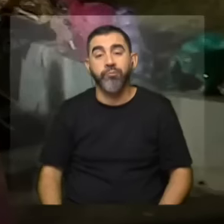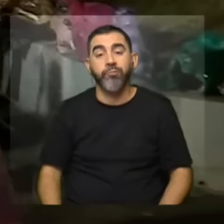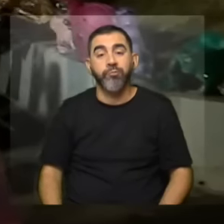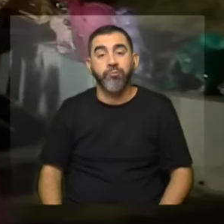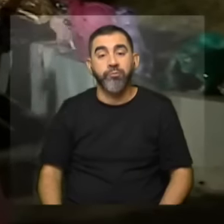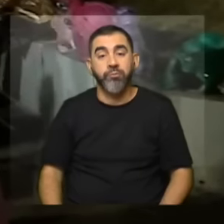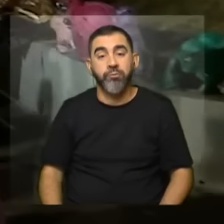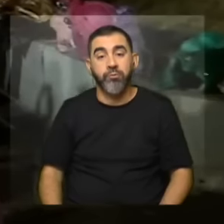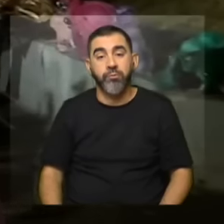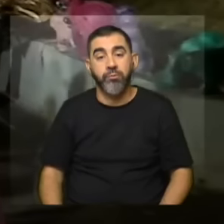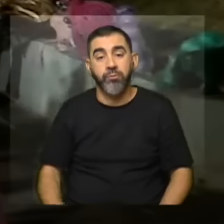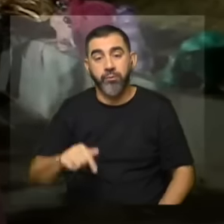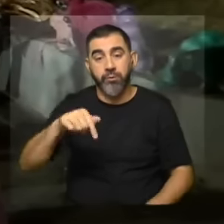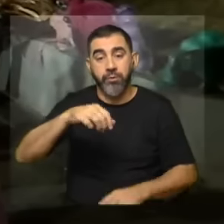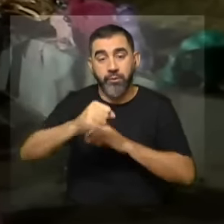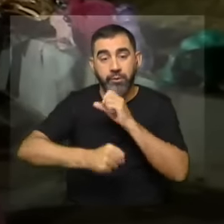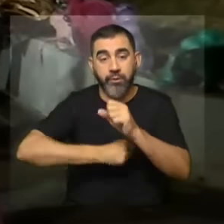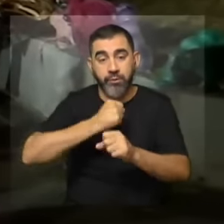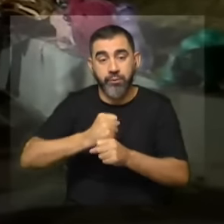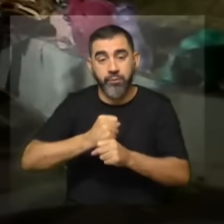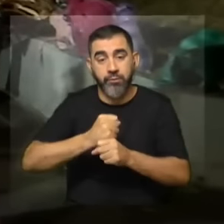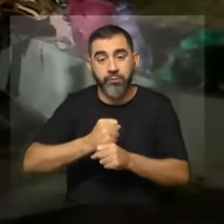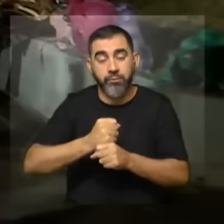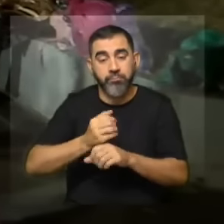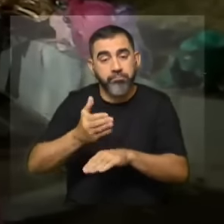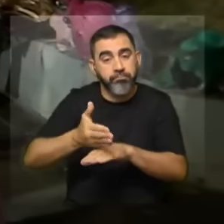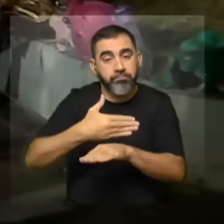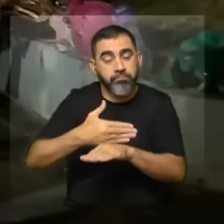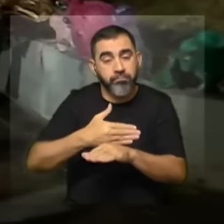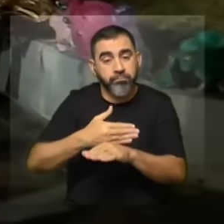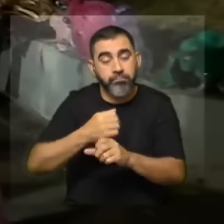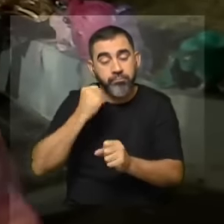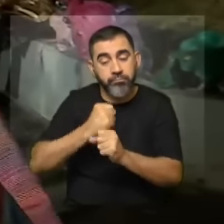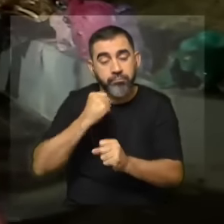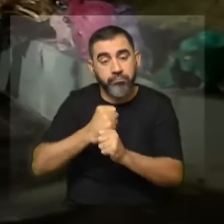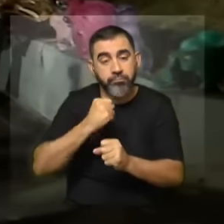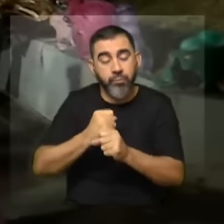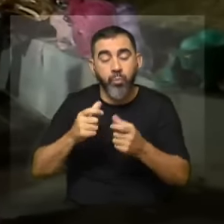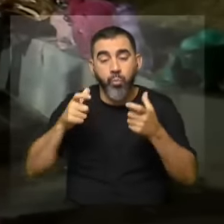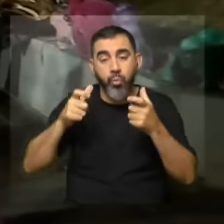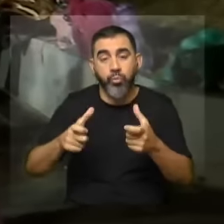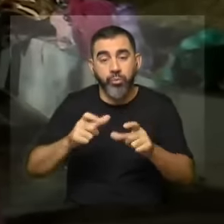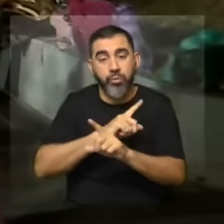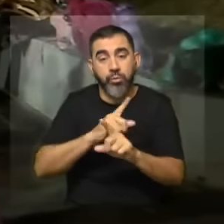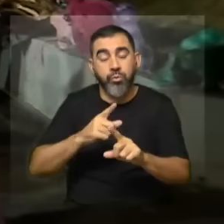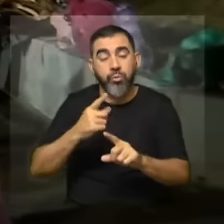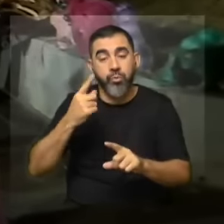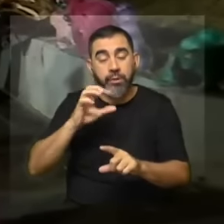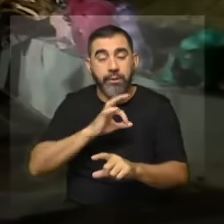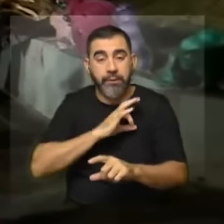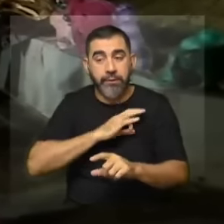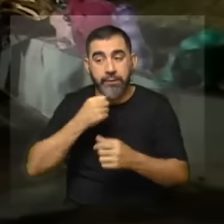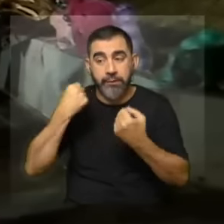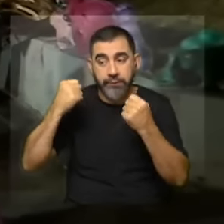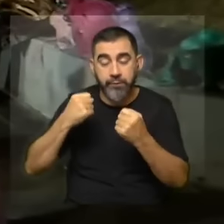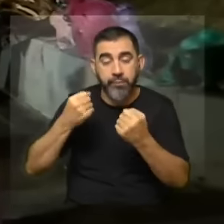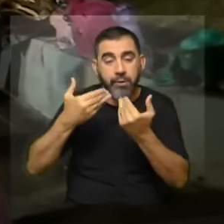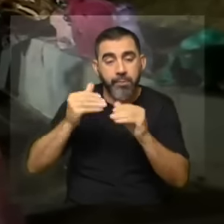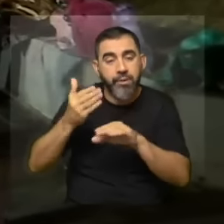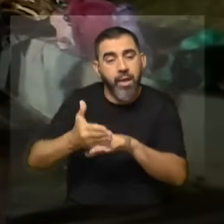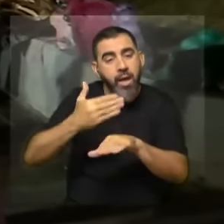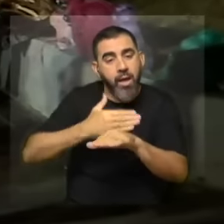murga este año empezamos bien temprano la verdad por suerte Por más que no nos tocó hacer dar prueba misión pudimos arrancar